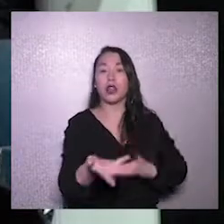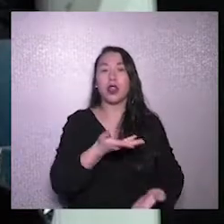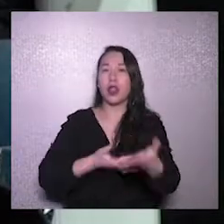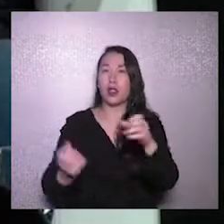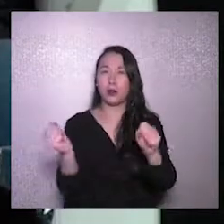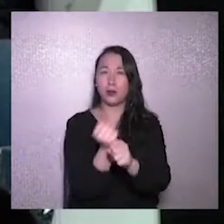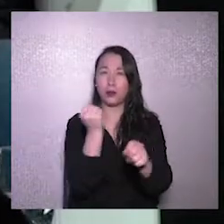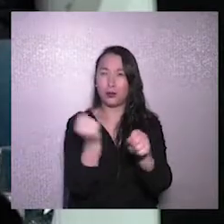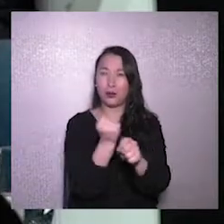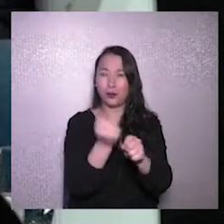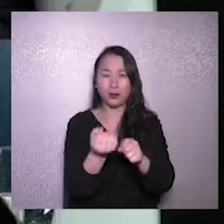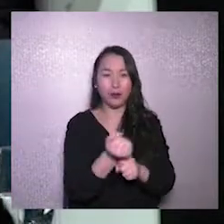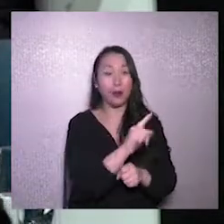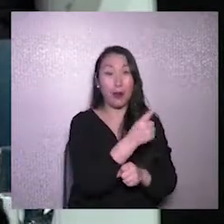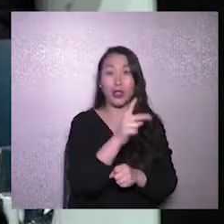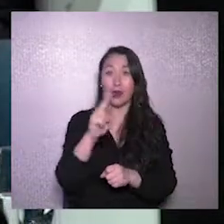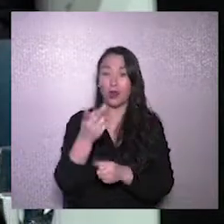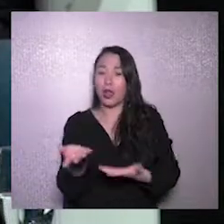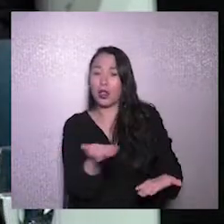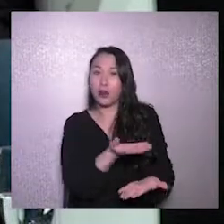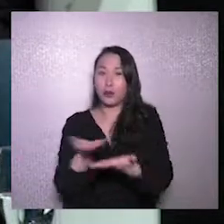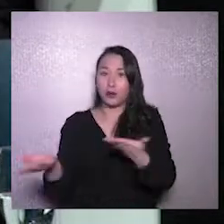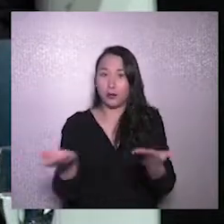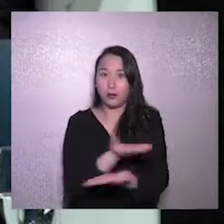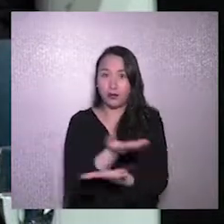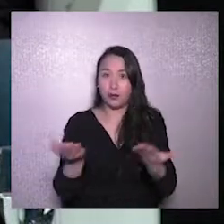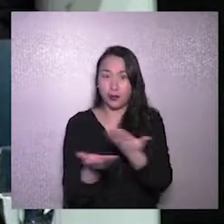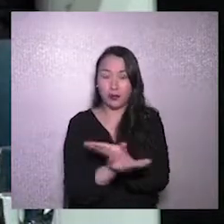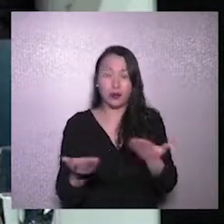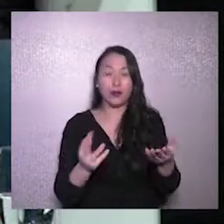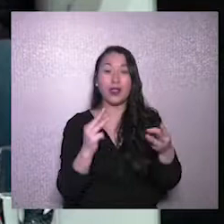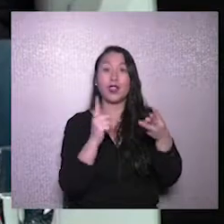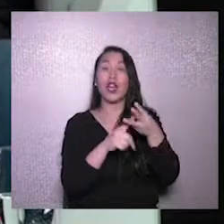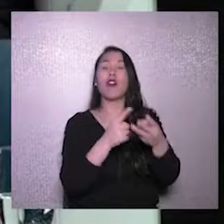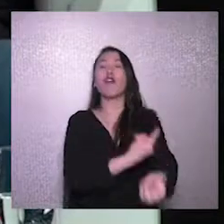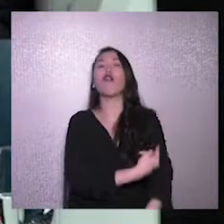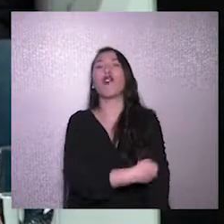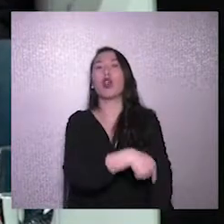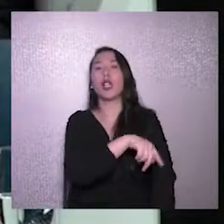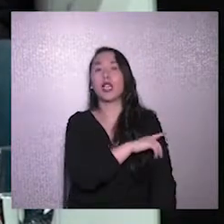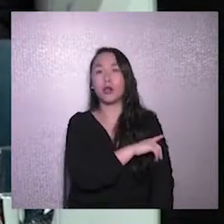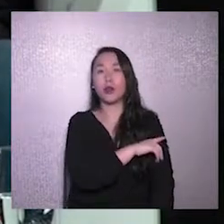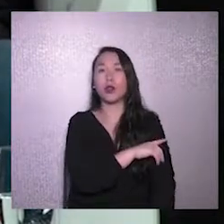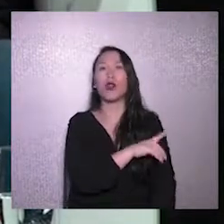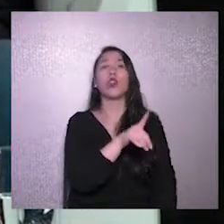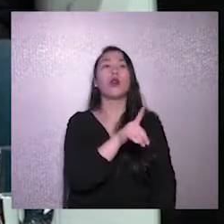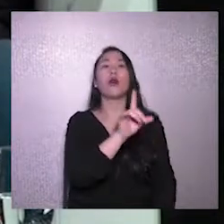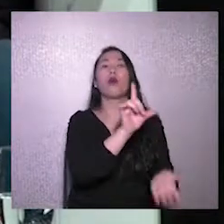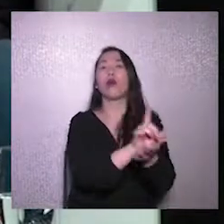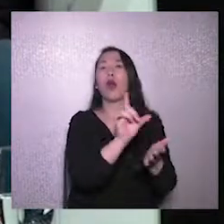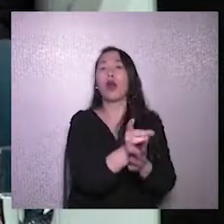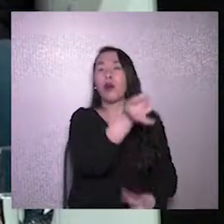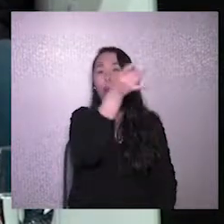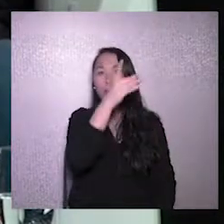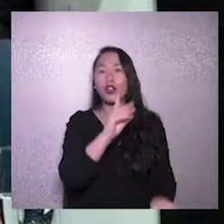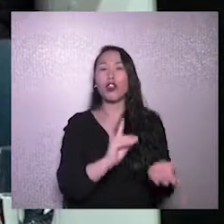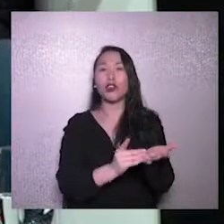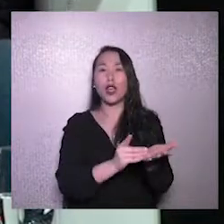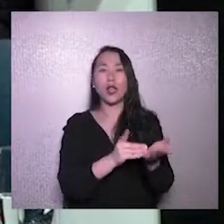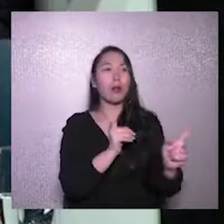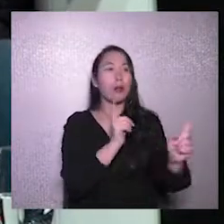interoperabilidad primaria terciaria. Tres, el fortalecimiento de una ventanilla única digital. Todo